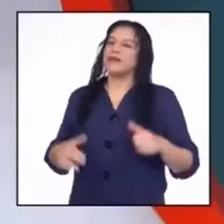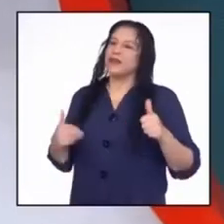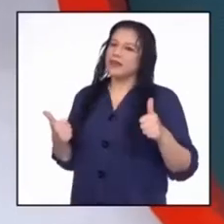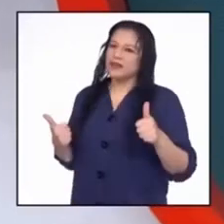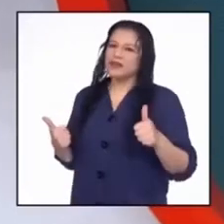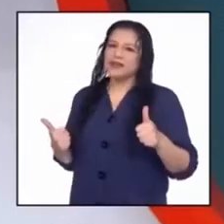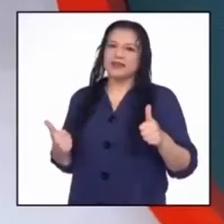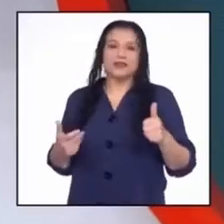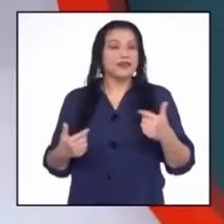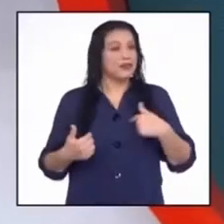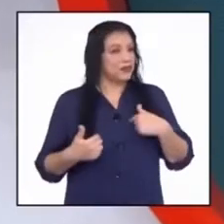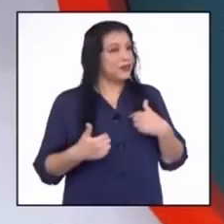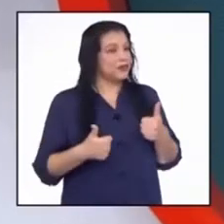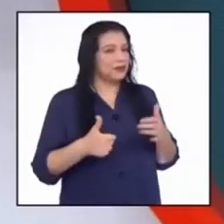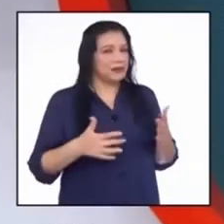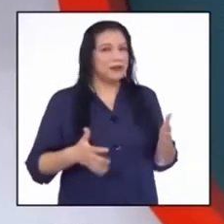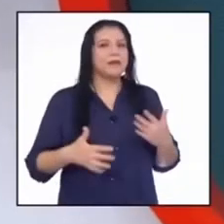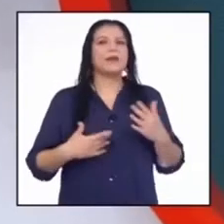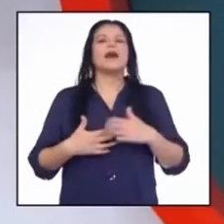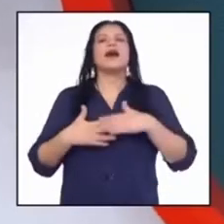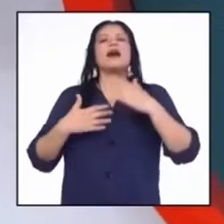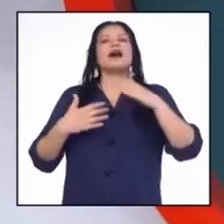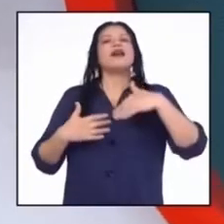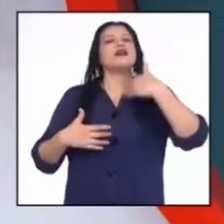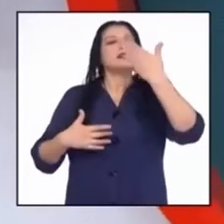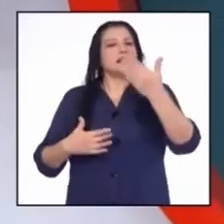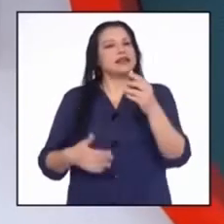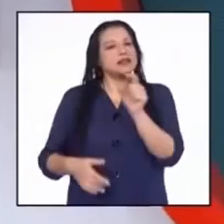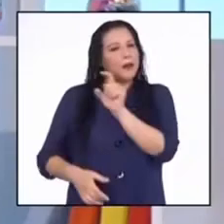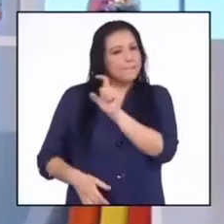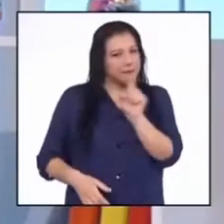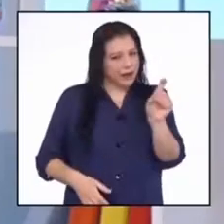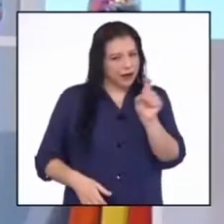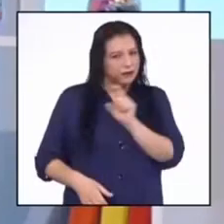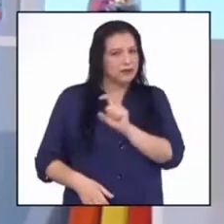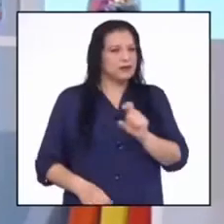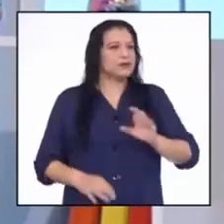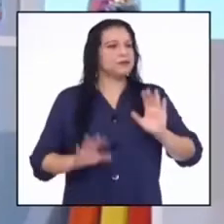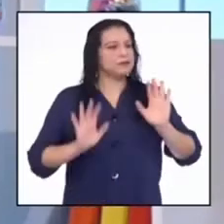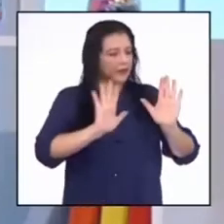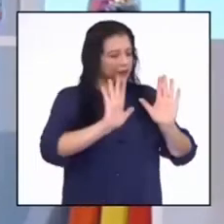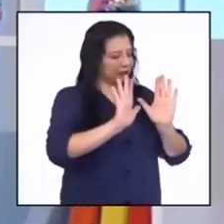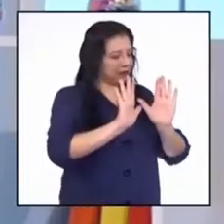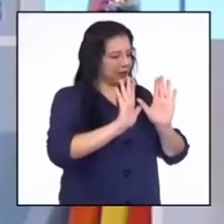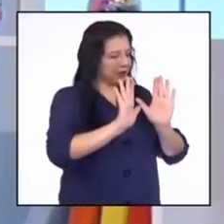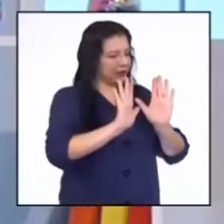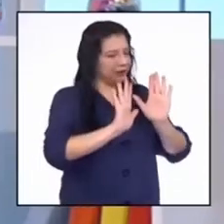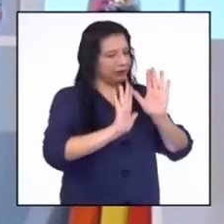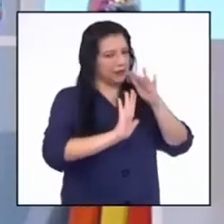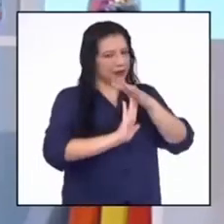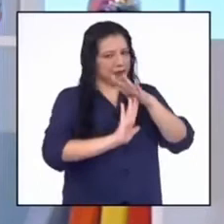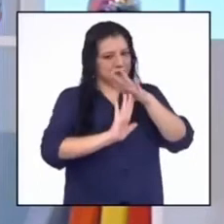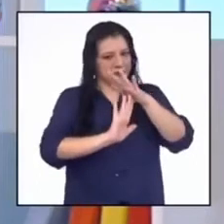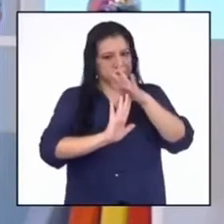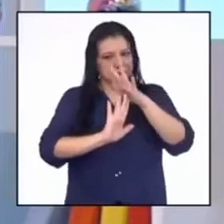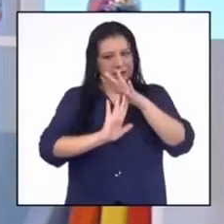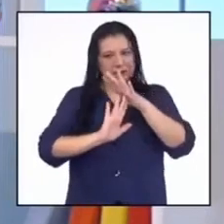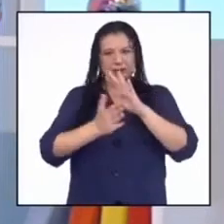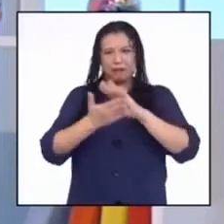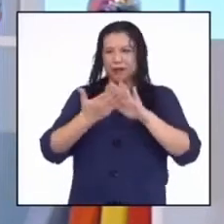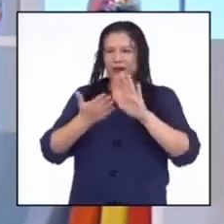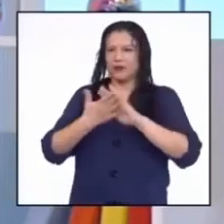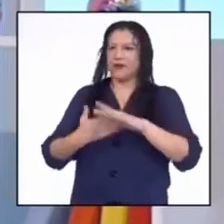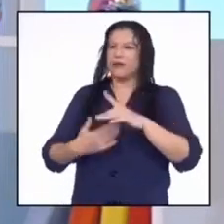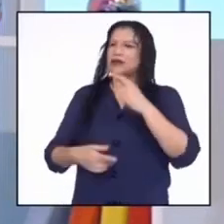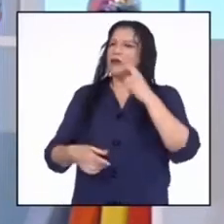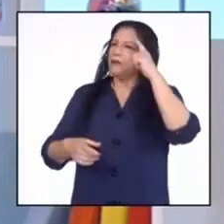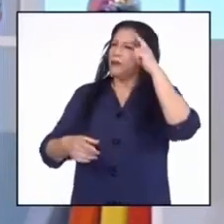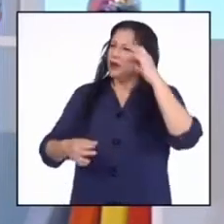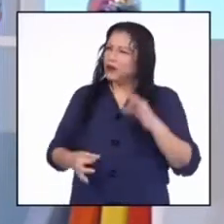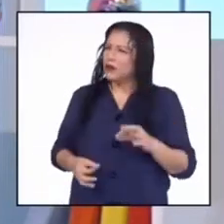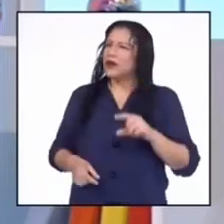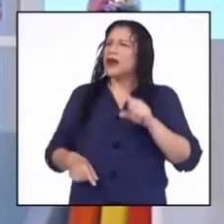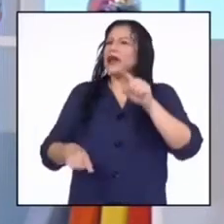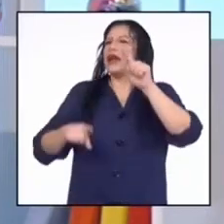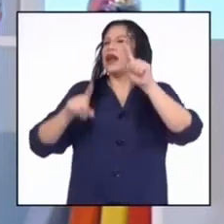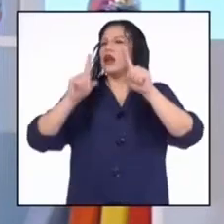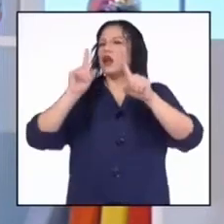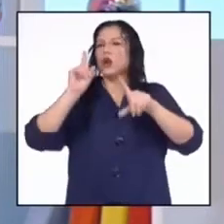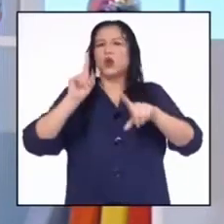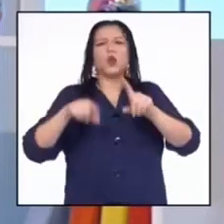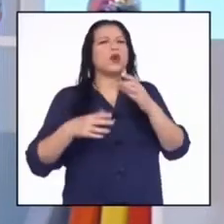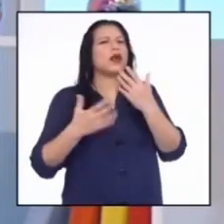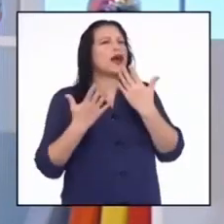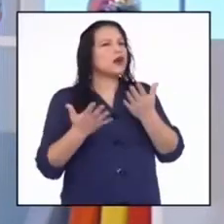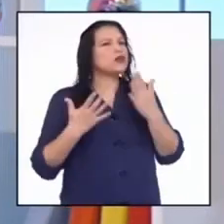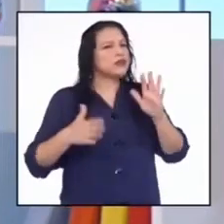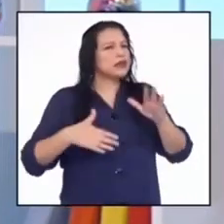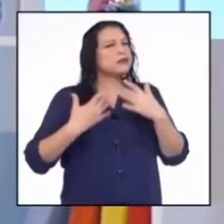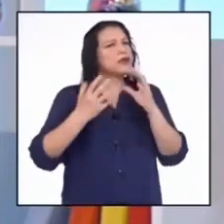Entonces lo hice bien. Pasaremos a los siguientes párrafos. Un momentito. Perdón, pero yo creo que aquí también hay algunos detalles